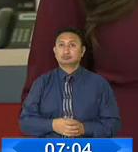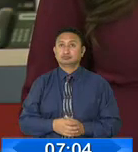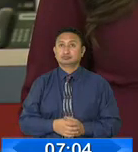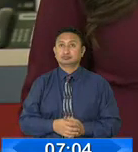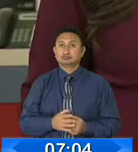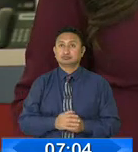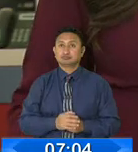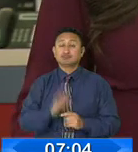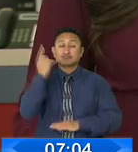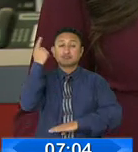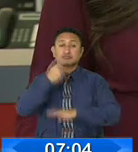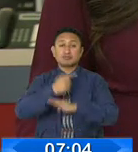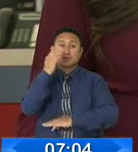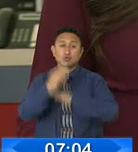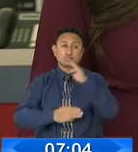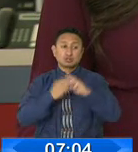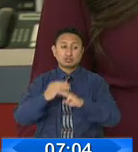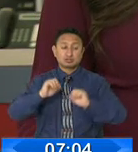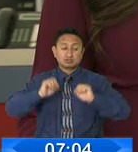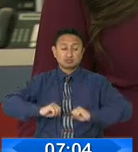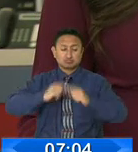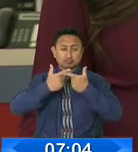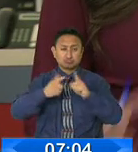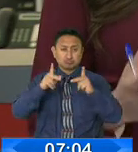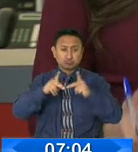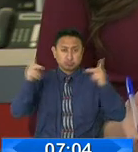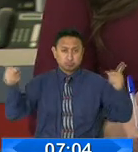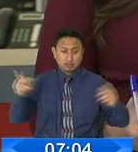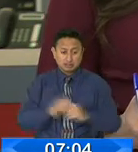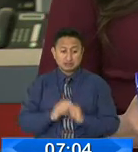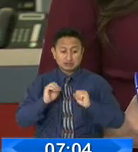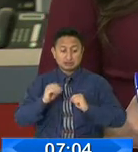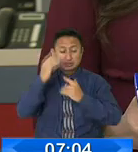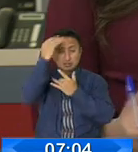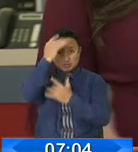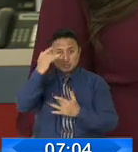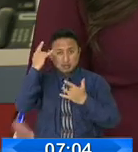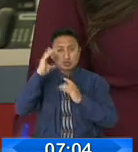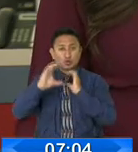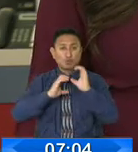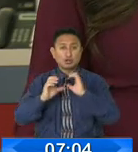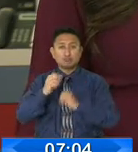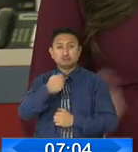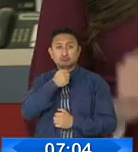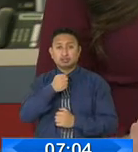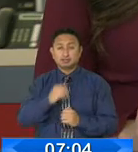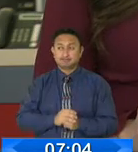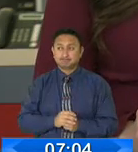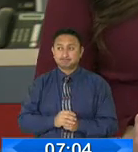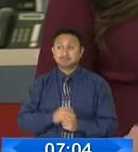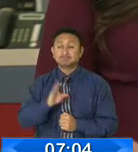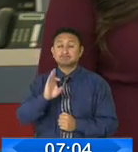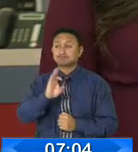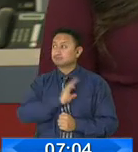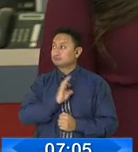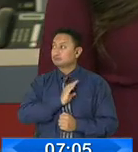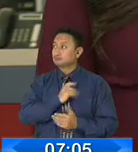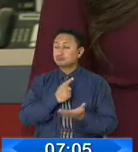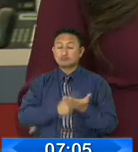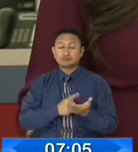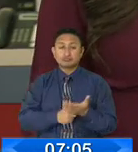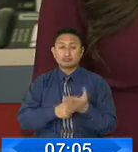Y el Día Mundial de la Libertad de Prensa conmemora los valores democráticos de la comunicación y el periodismo. Expertos analizan